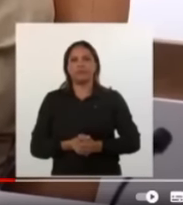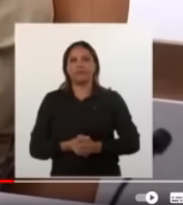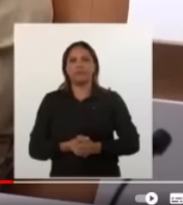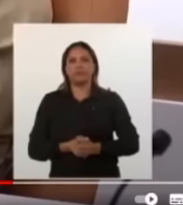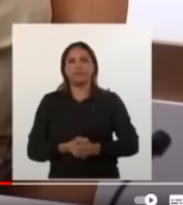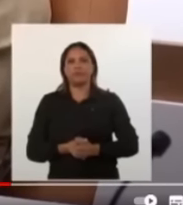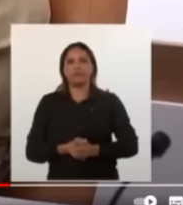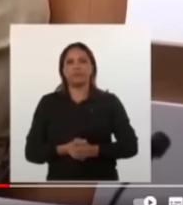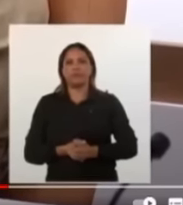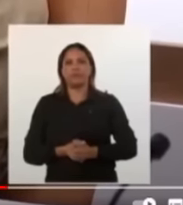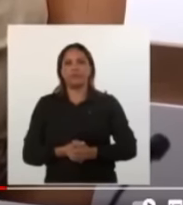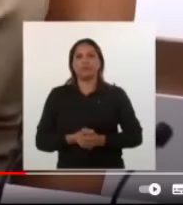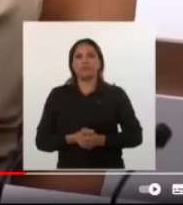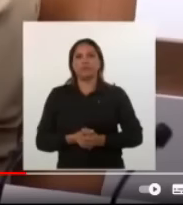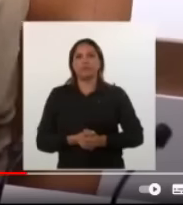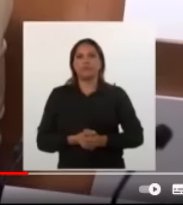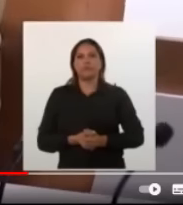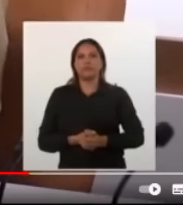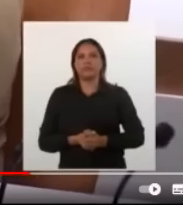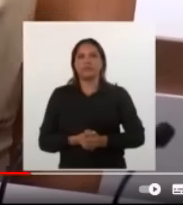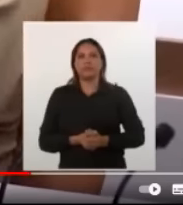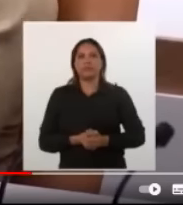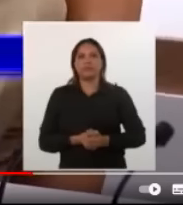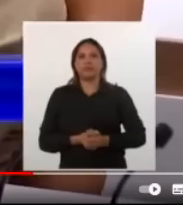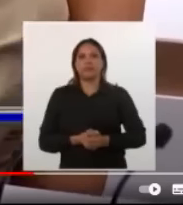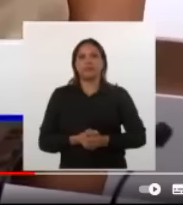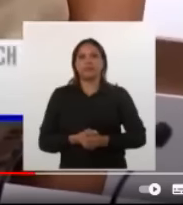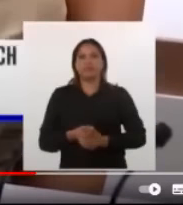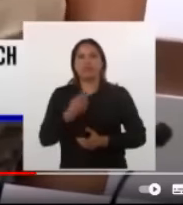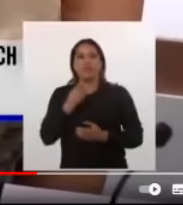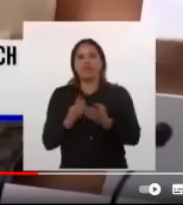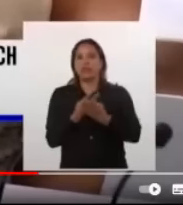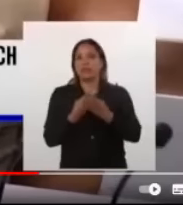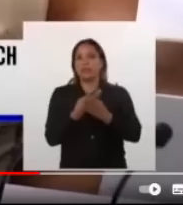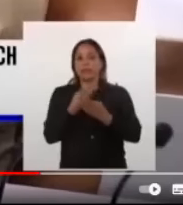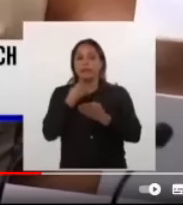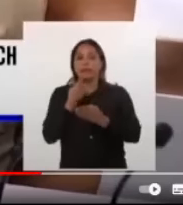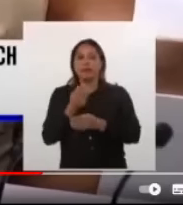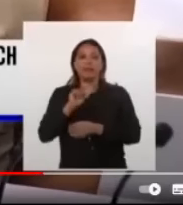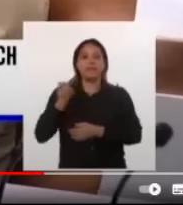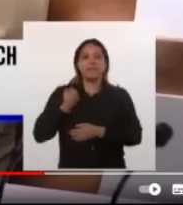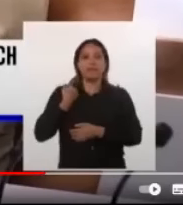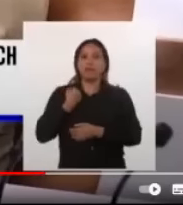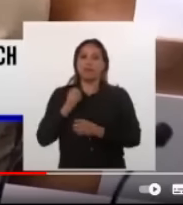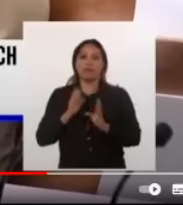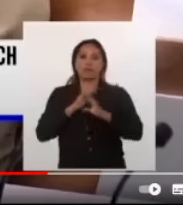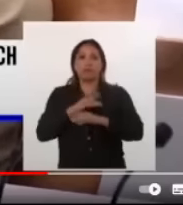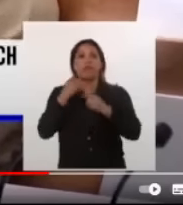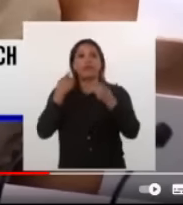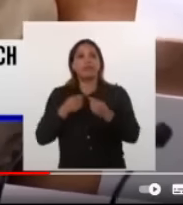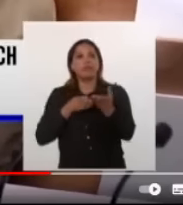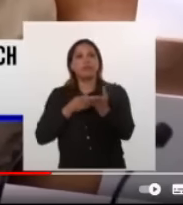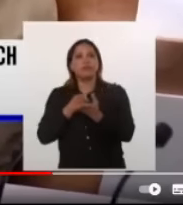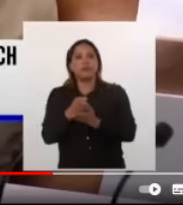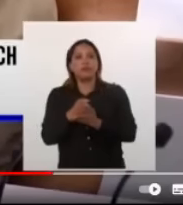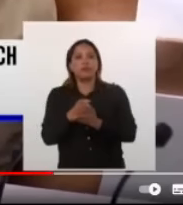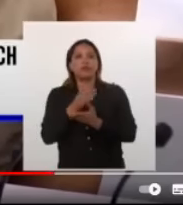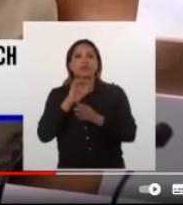el general descarado este la máquina no comete fraude Entonces el camino tiene que ser la